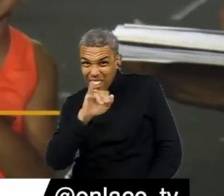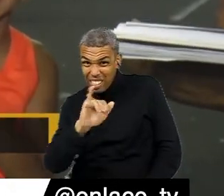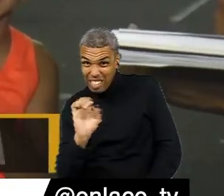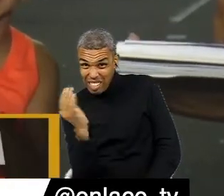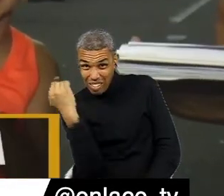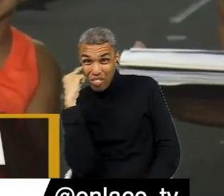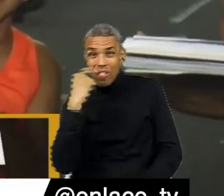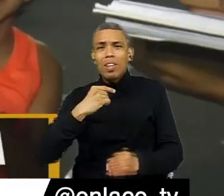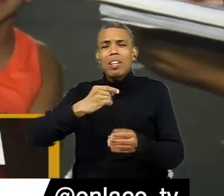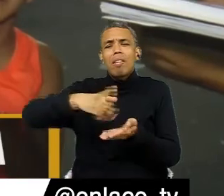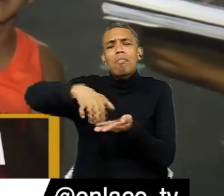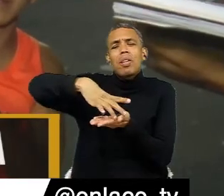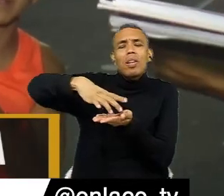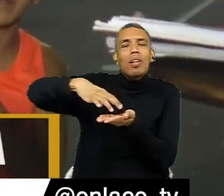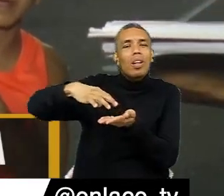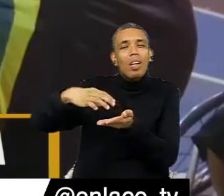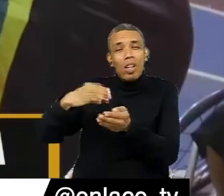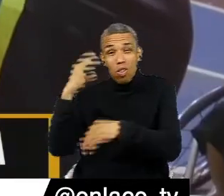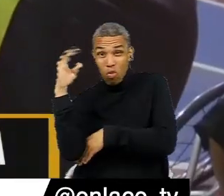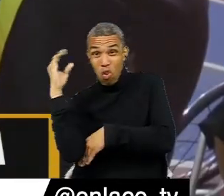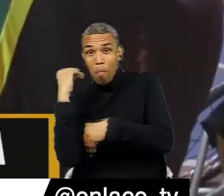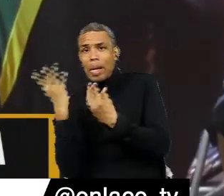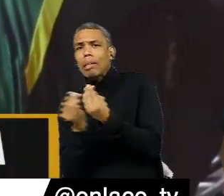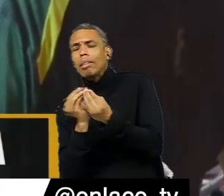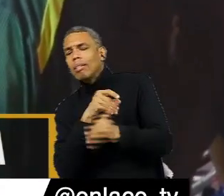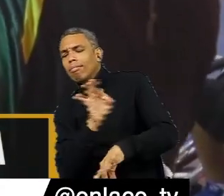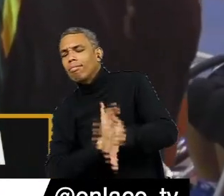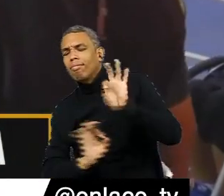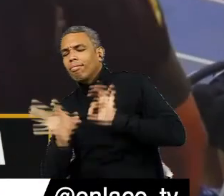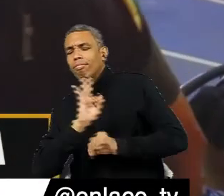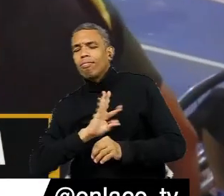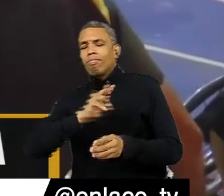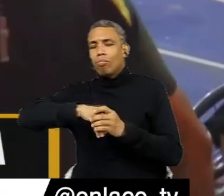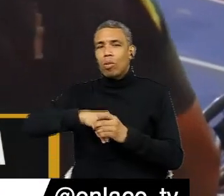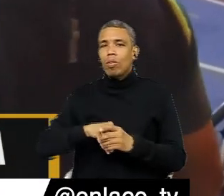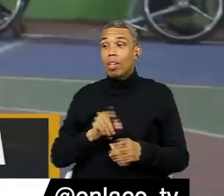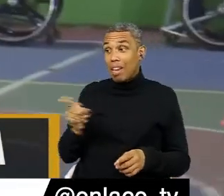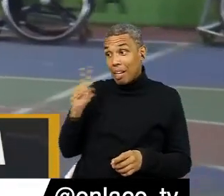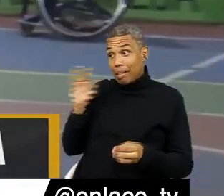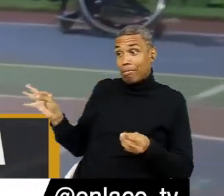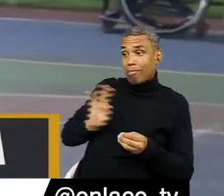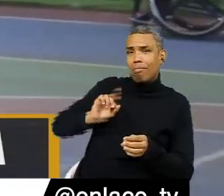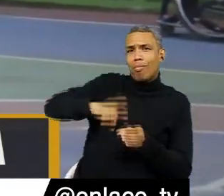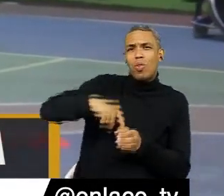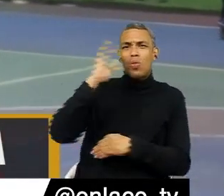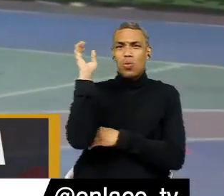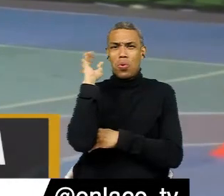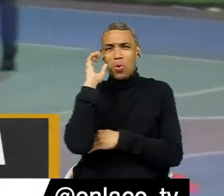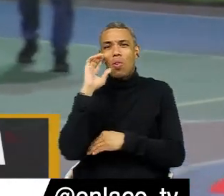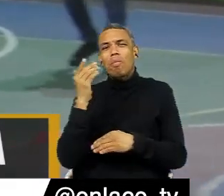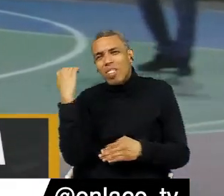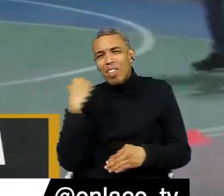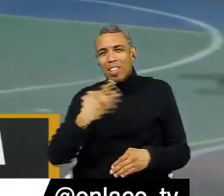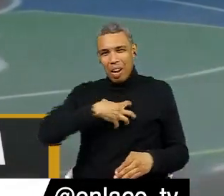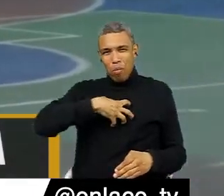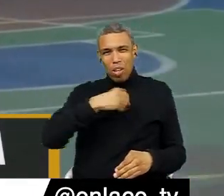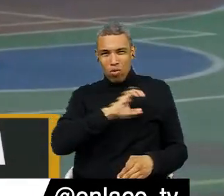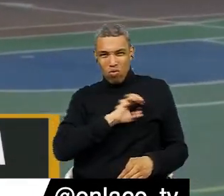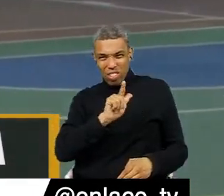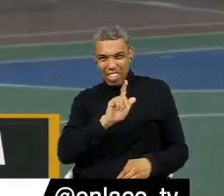de Baloncesto en silla de ruedas en el torneo sudamericano efectuado en Cali, en Barranca Bermeja se abre convocatoria para conformar la